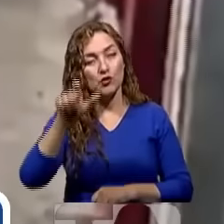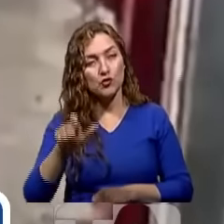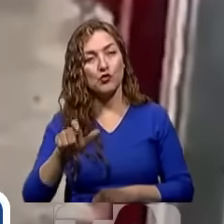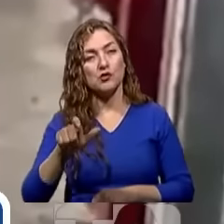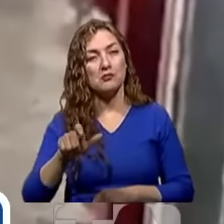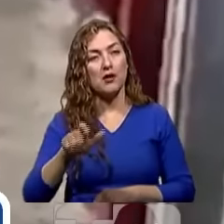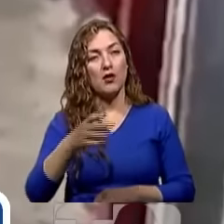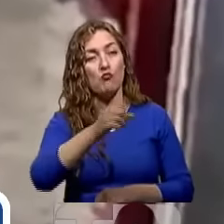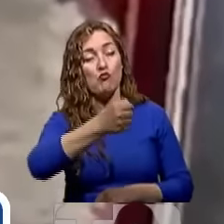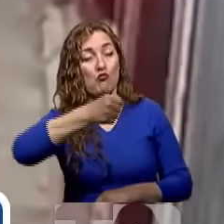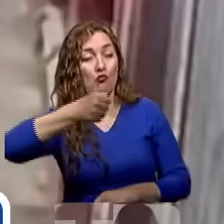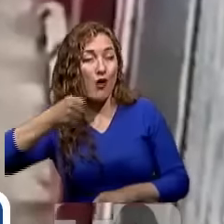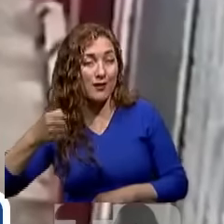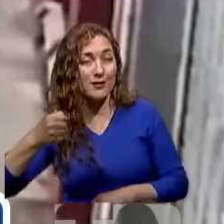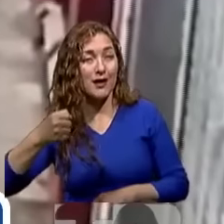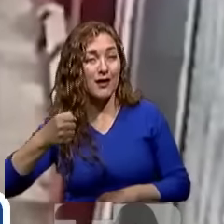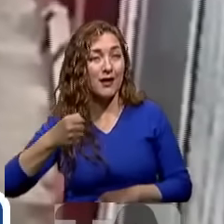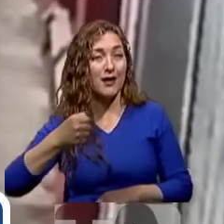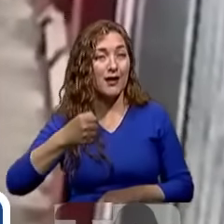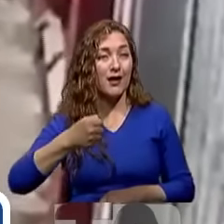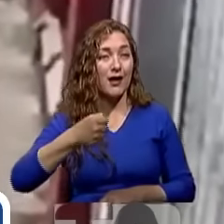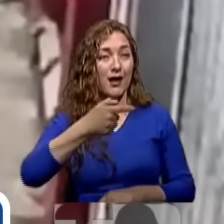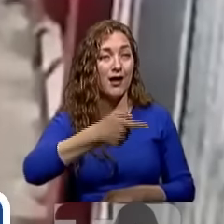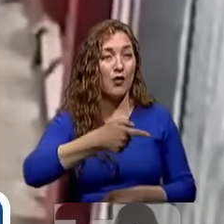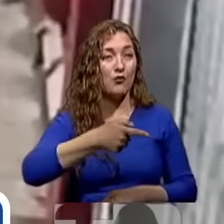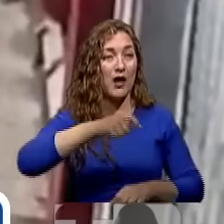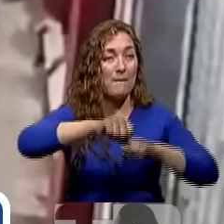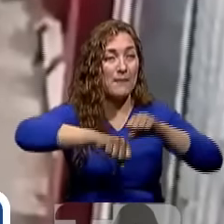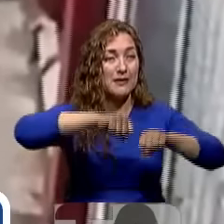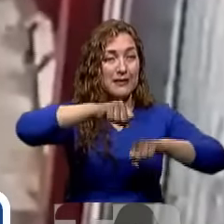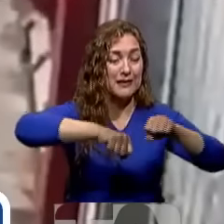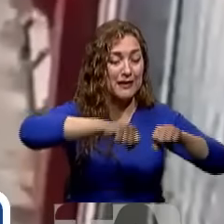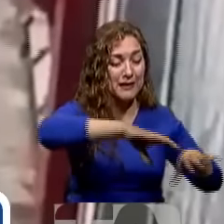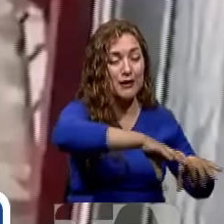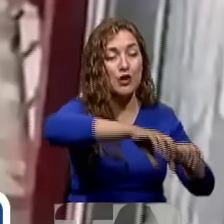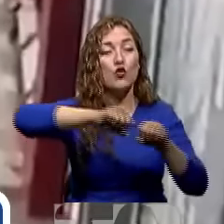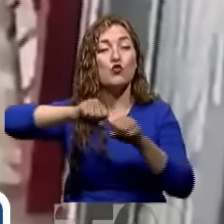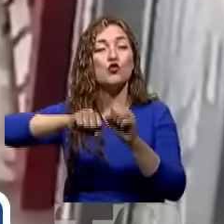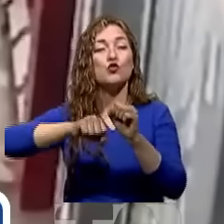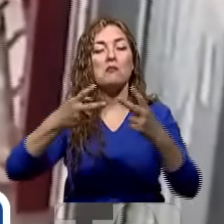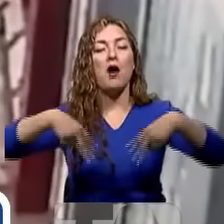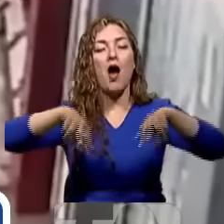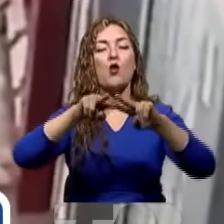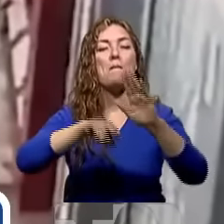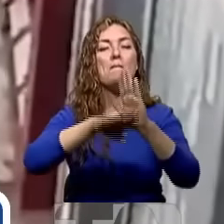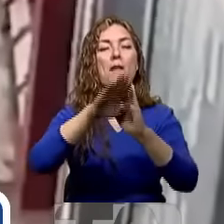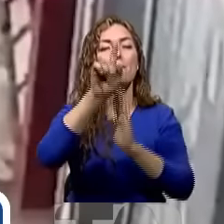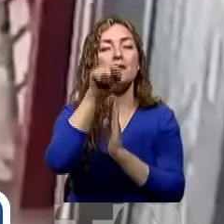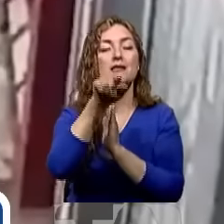abren la puerta del automotor y a bordo de una moto roban una bicicleta, valorada en más de $1,500.